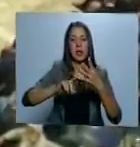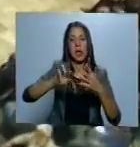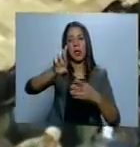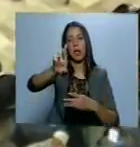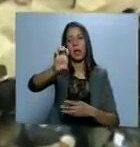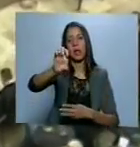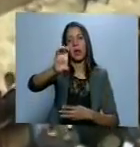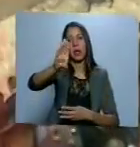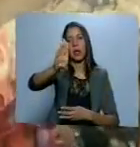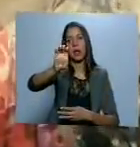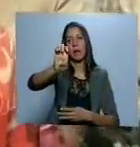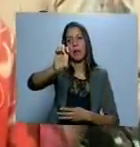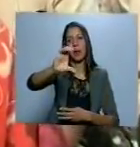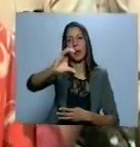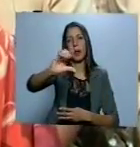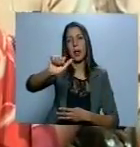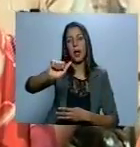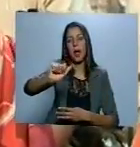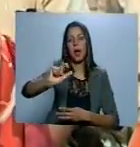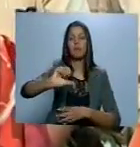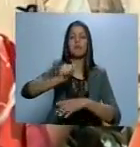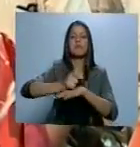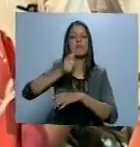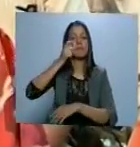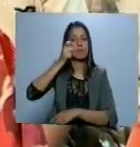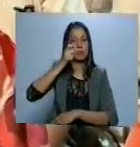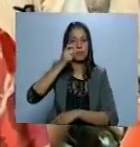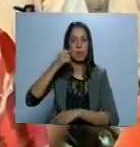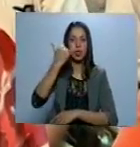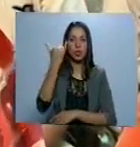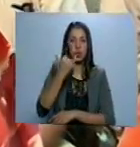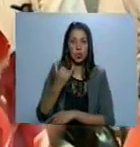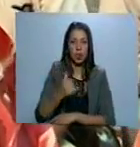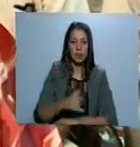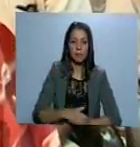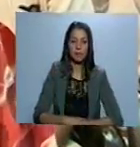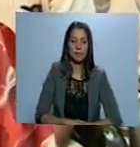como procuradora de Estado.